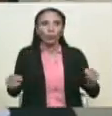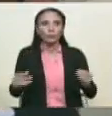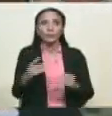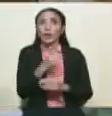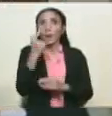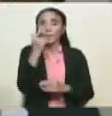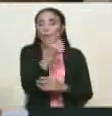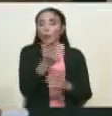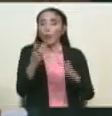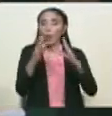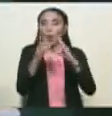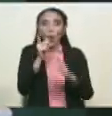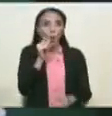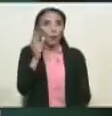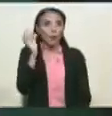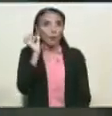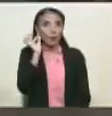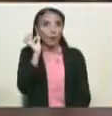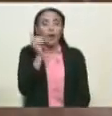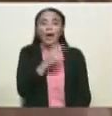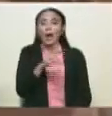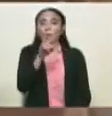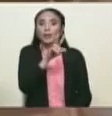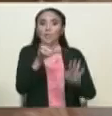manos de estos compañeros,